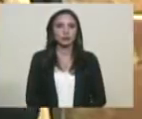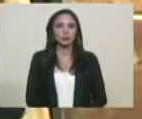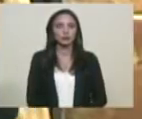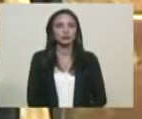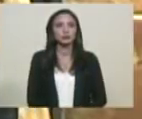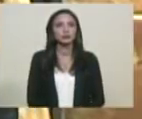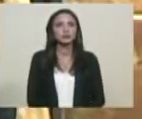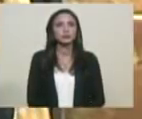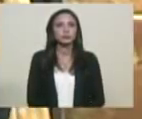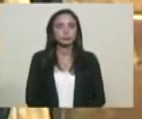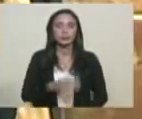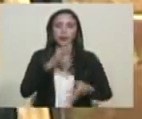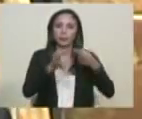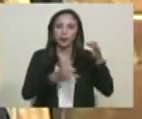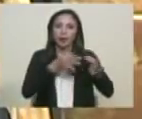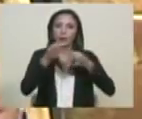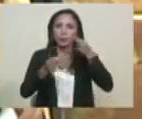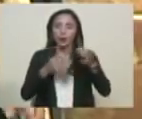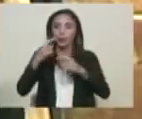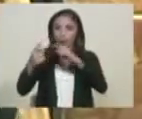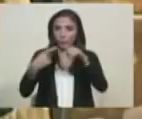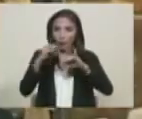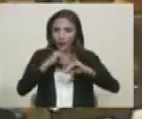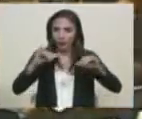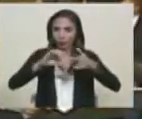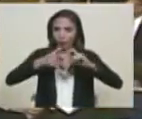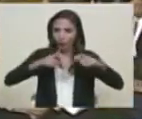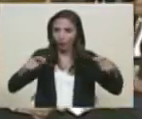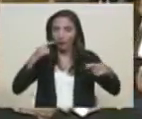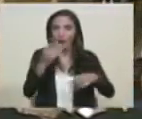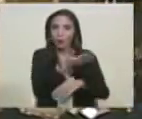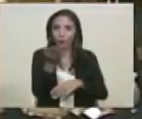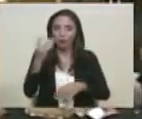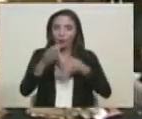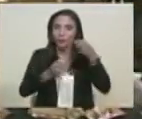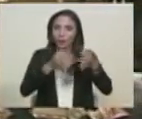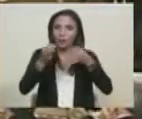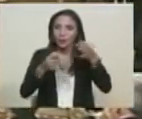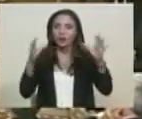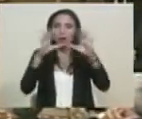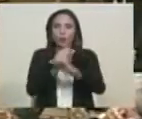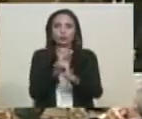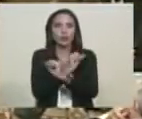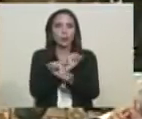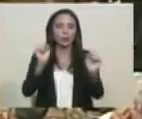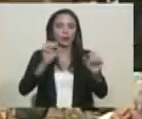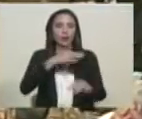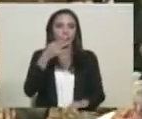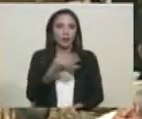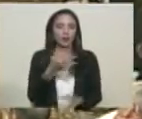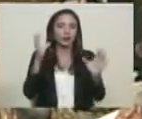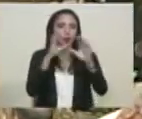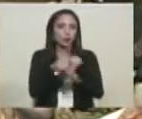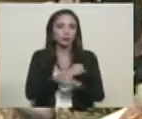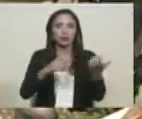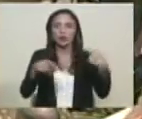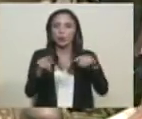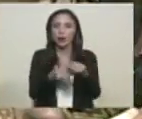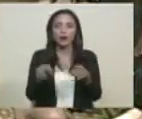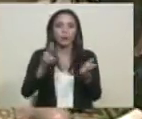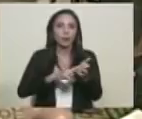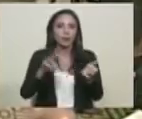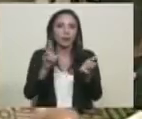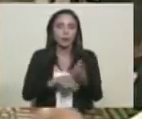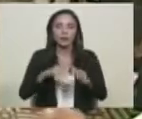Ahí habrá que ir explicando, ahora que yo termine esta intervención, ustedes tienen que ir explicando, en la noche, en la mañana, en la tarde, porque hay un gran